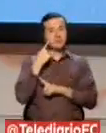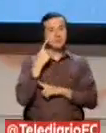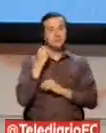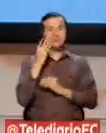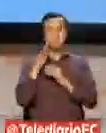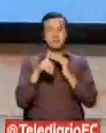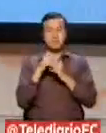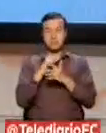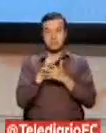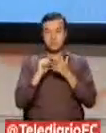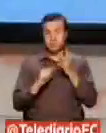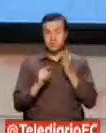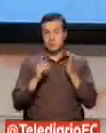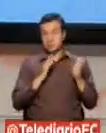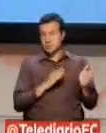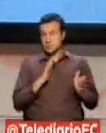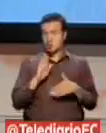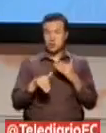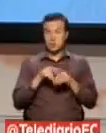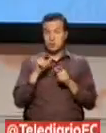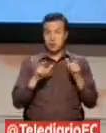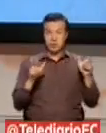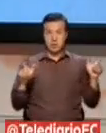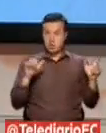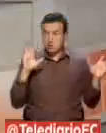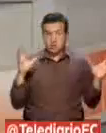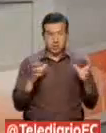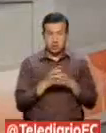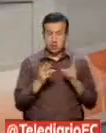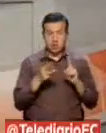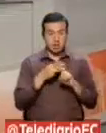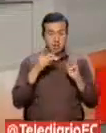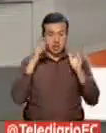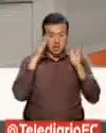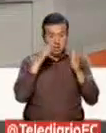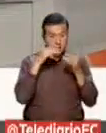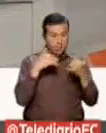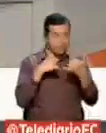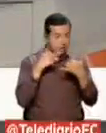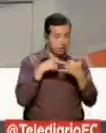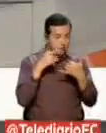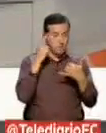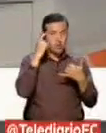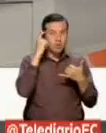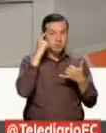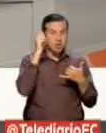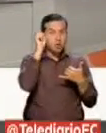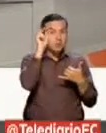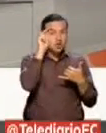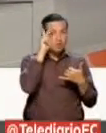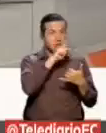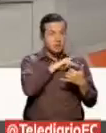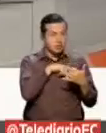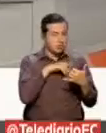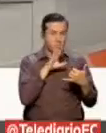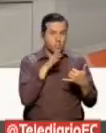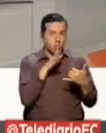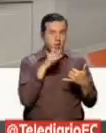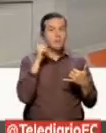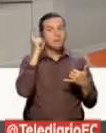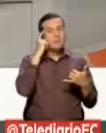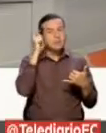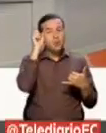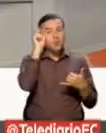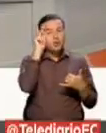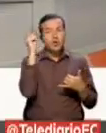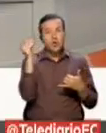romper estos esquemas en los que todo el mundo está dentro de las redes sociales, pero sin ningún tipo de criterio. Ese criterio es el que hay que fortalecer en los